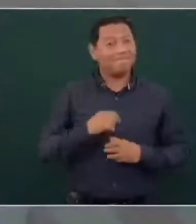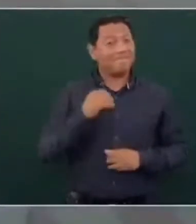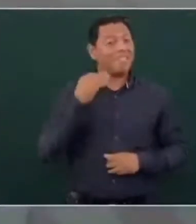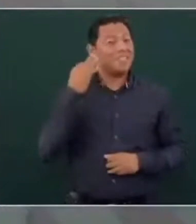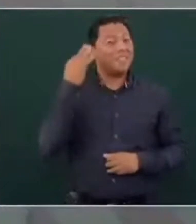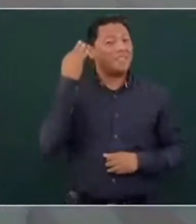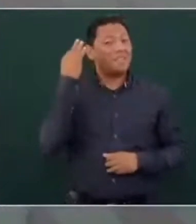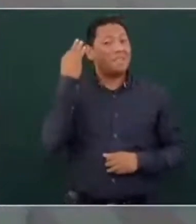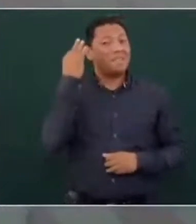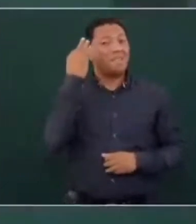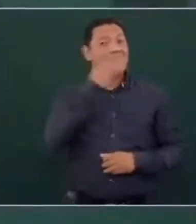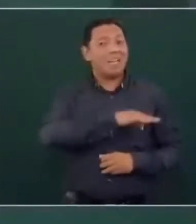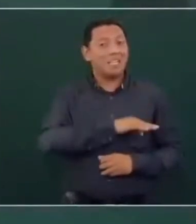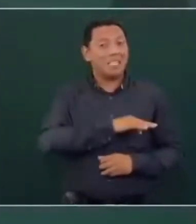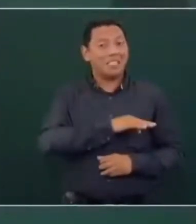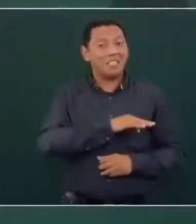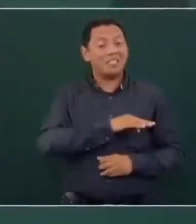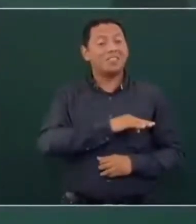es